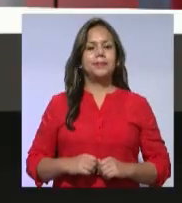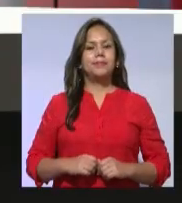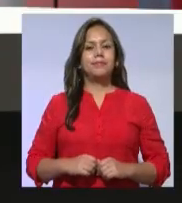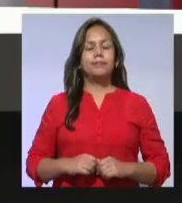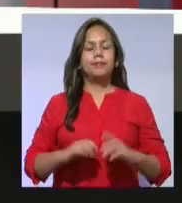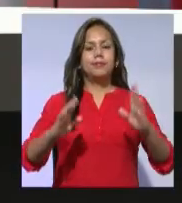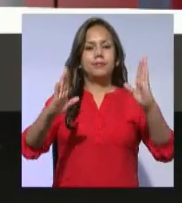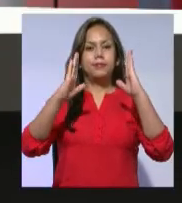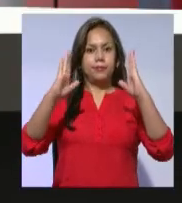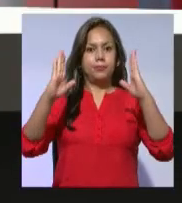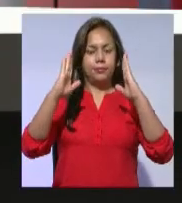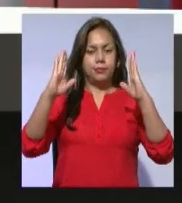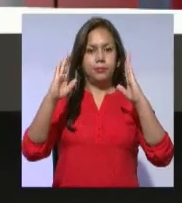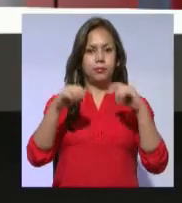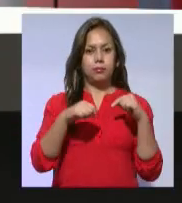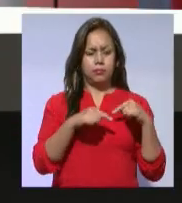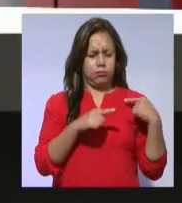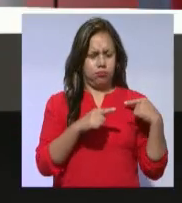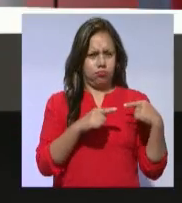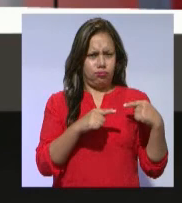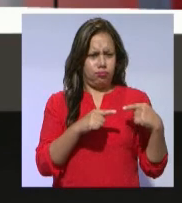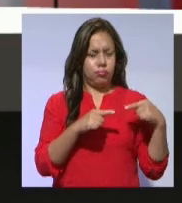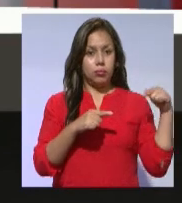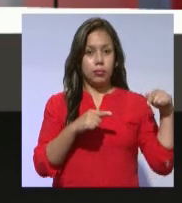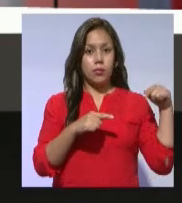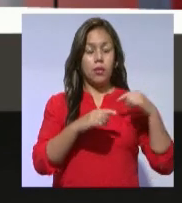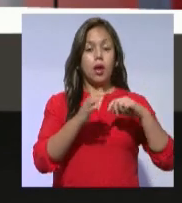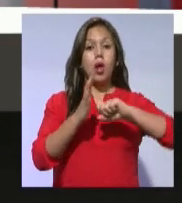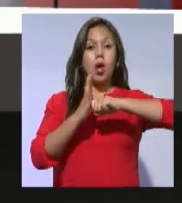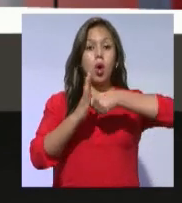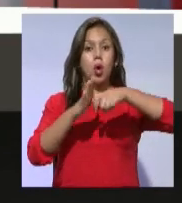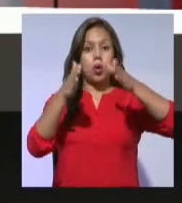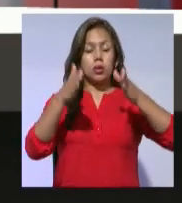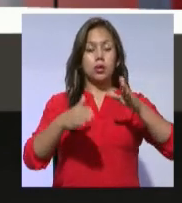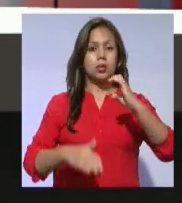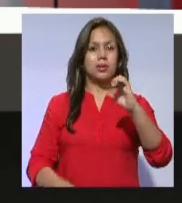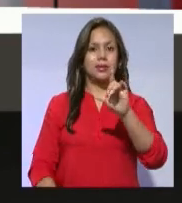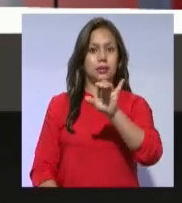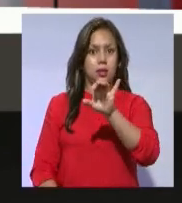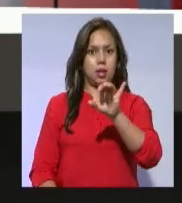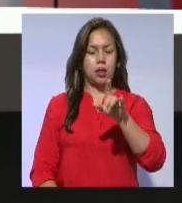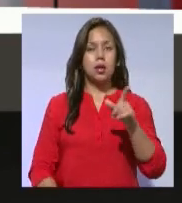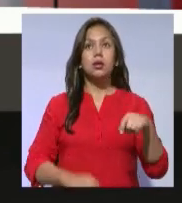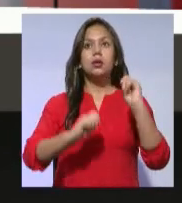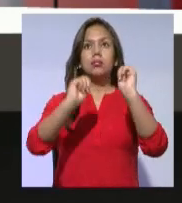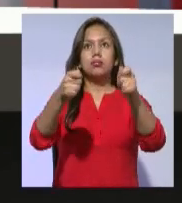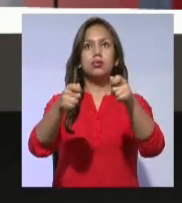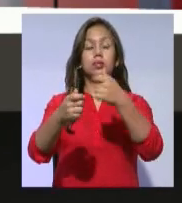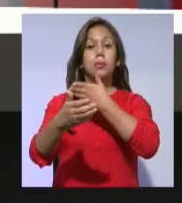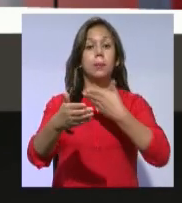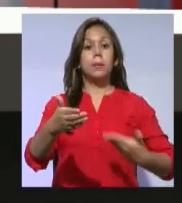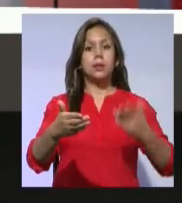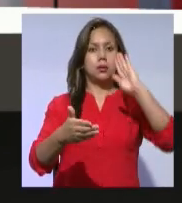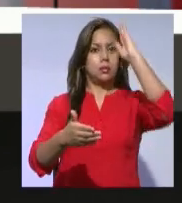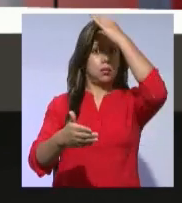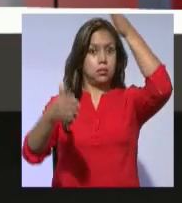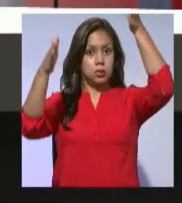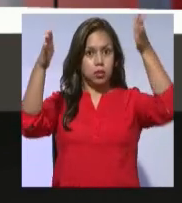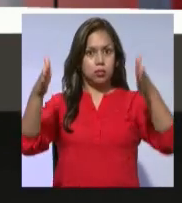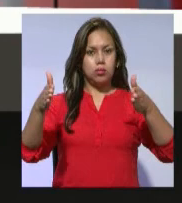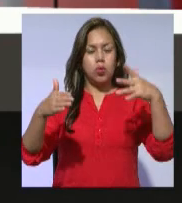atención hace pocos minutos del contralor subrogante pablo se le entregó al presidente de la asamblea nacional josé cera no